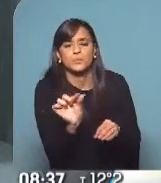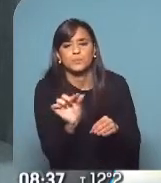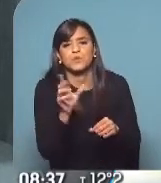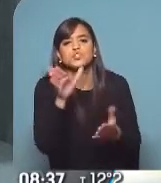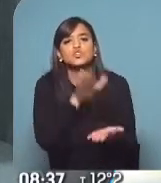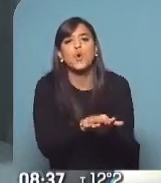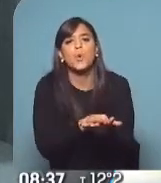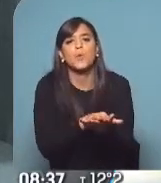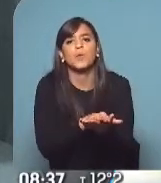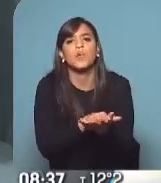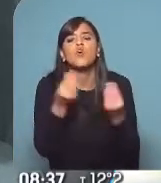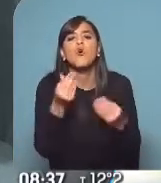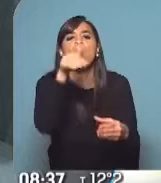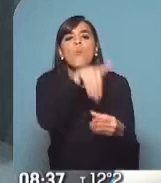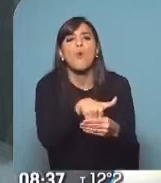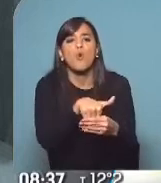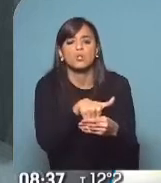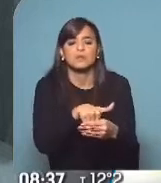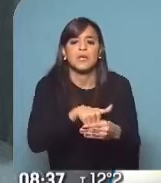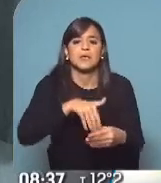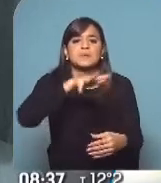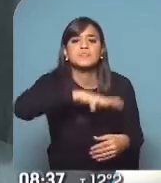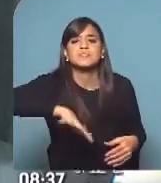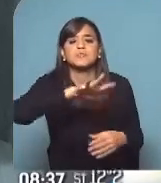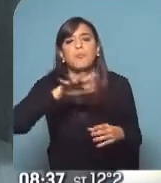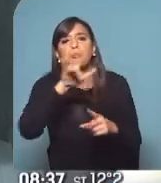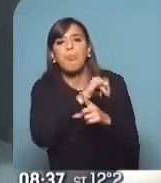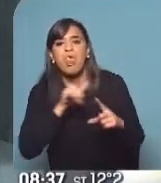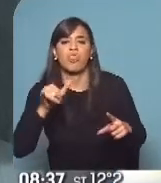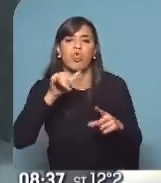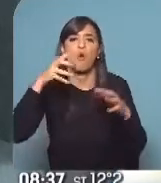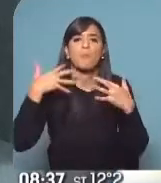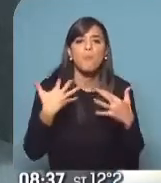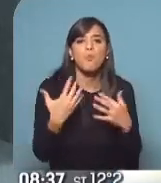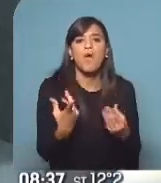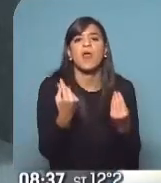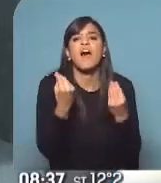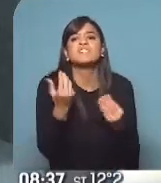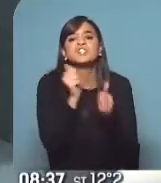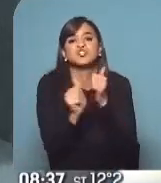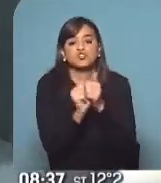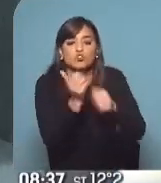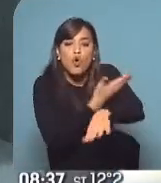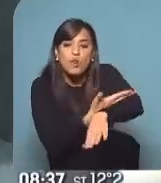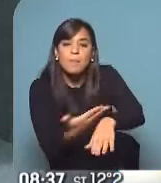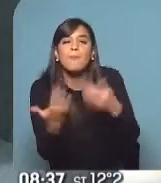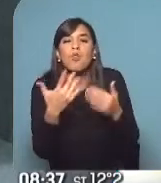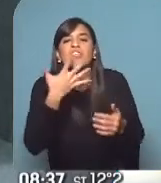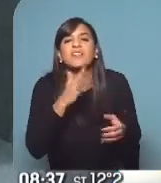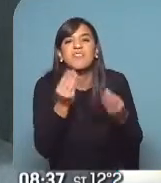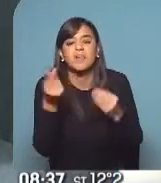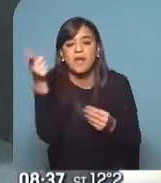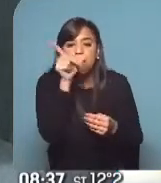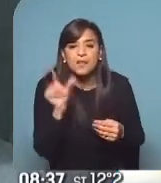acerca de cómo vota los sectores medios los sectores populares en argentina a ver qué puede dejar un poquito la historia para entender también que puede pasar en la argentina